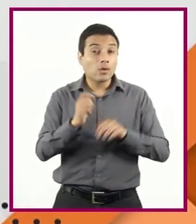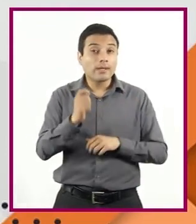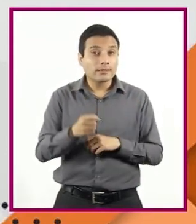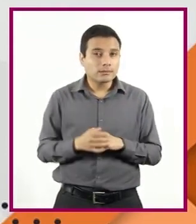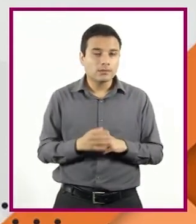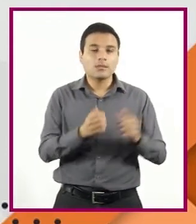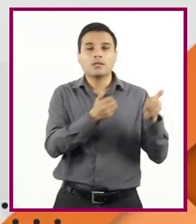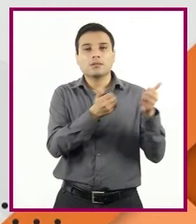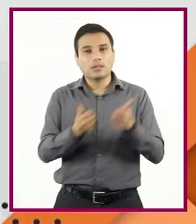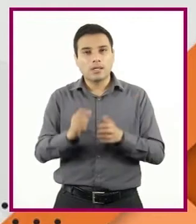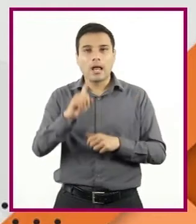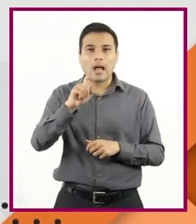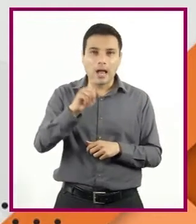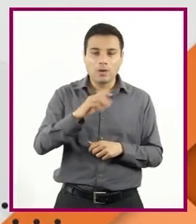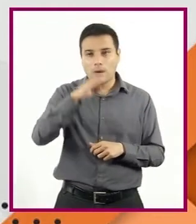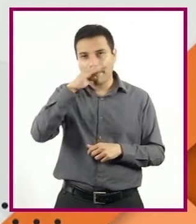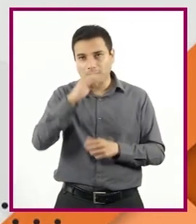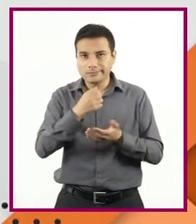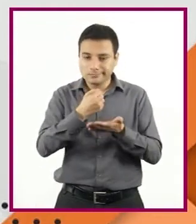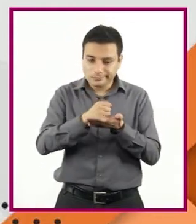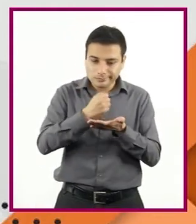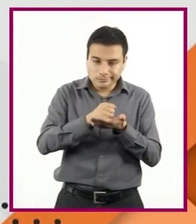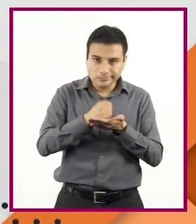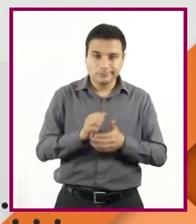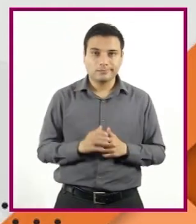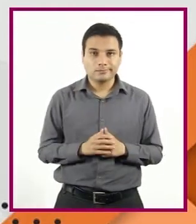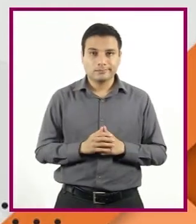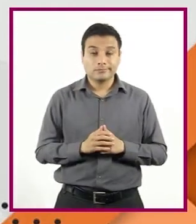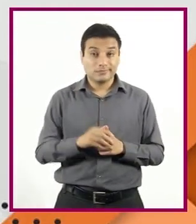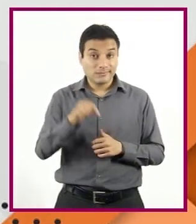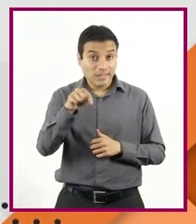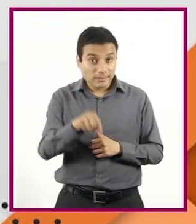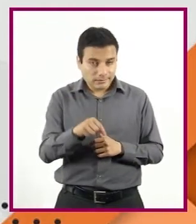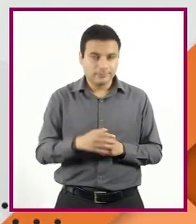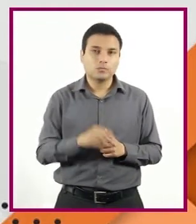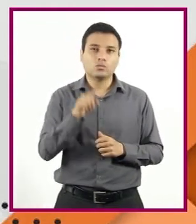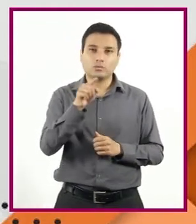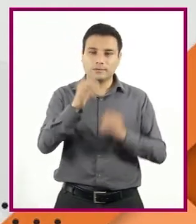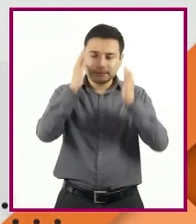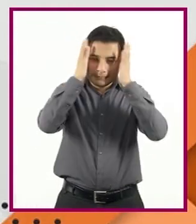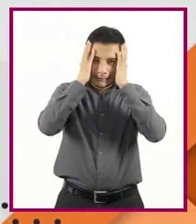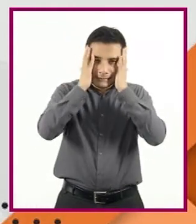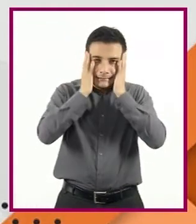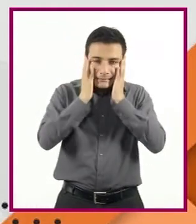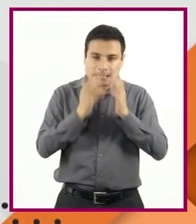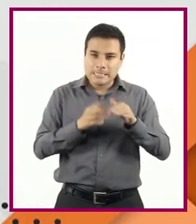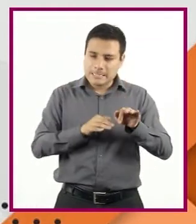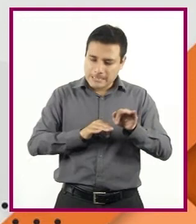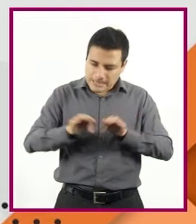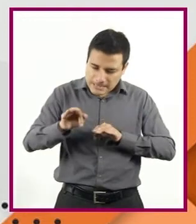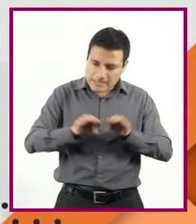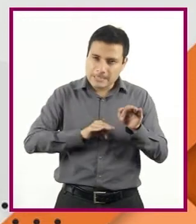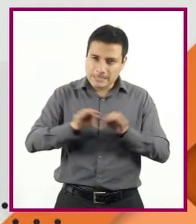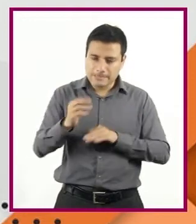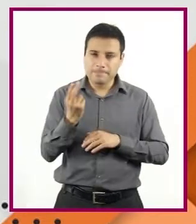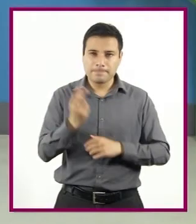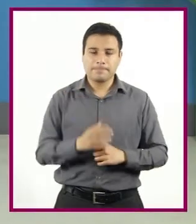agua y moler el maíz en el metate. Allí habéis de sudar junto a la ceniza y el